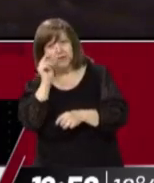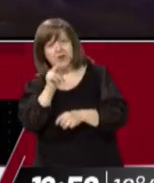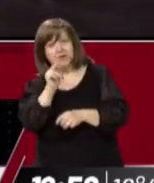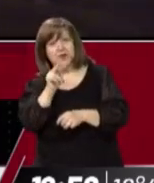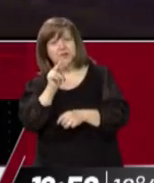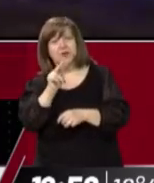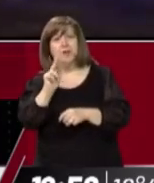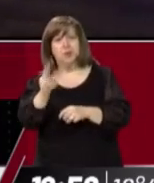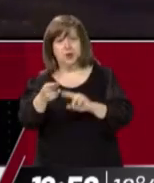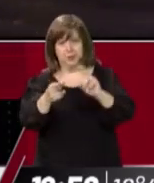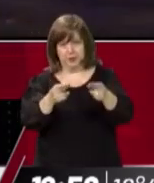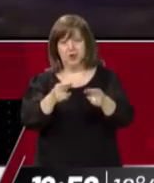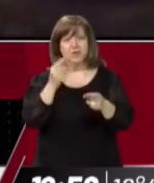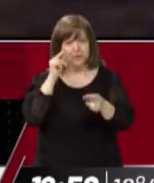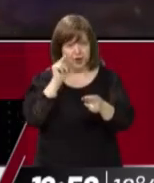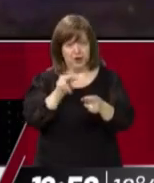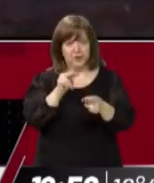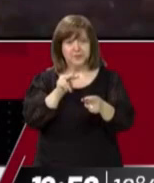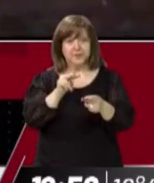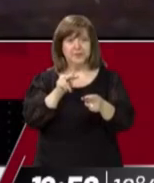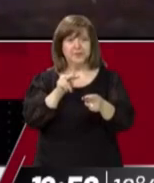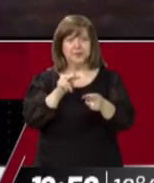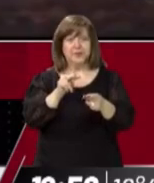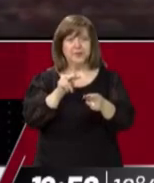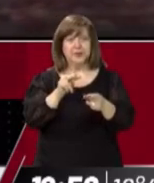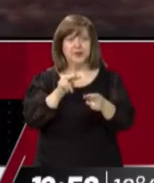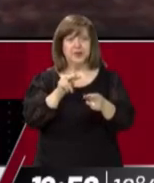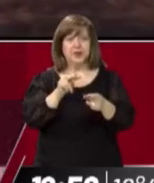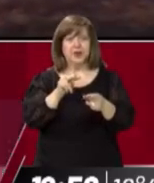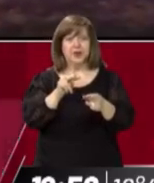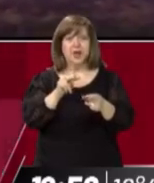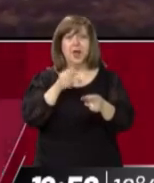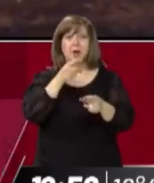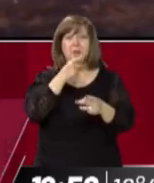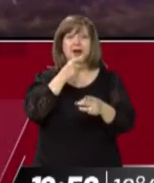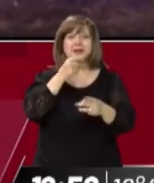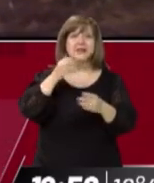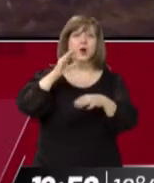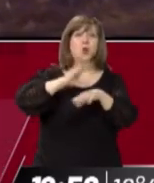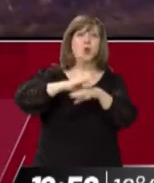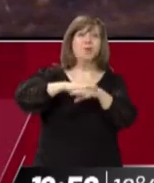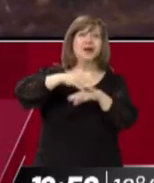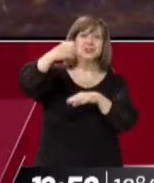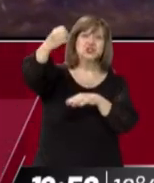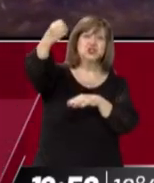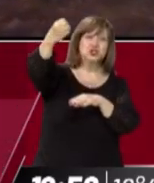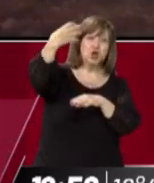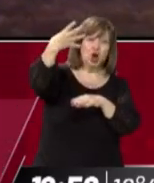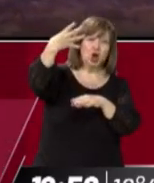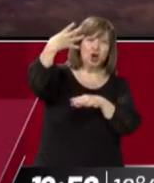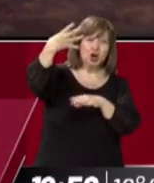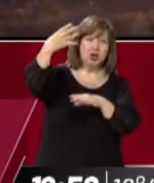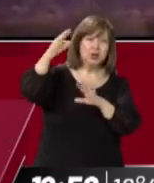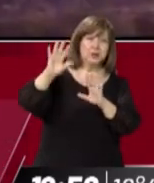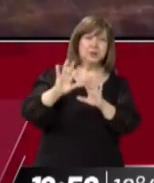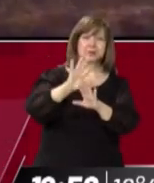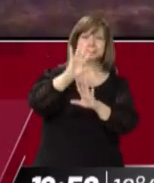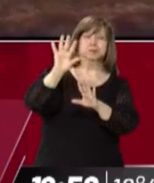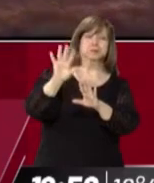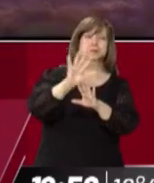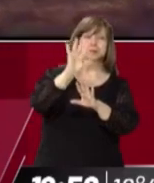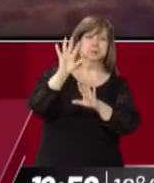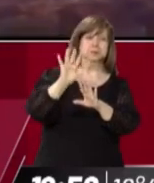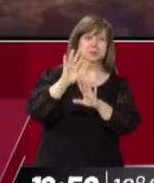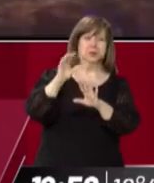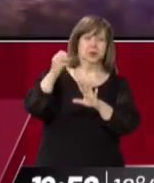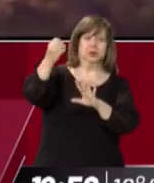lamentablemente de fatalidad, y que probablemente el hecho del sol, que, digamos, haya sido, digamos, determinante en cuanto a que el hombre